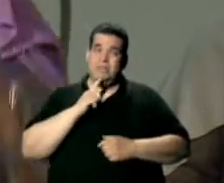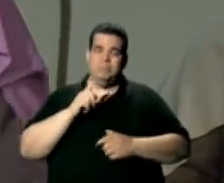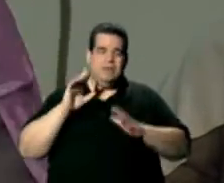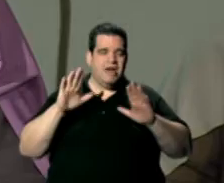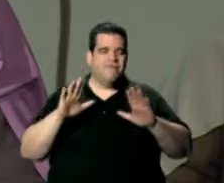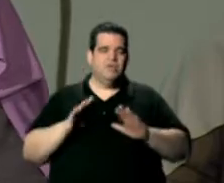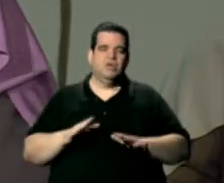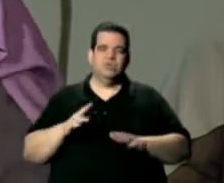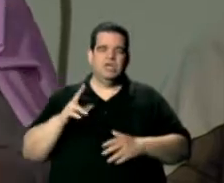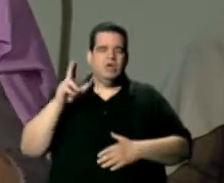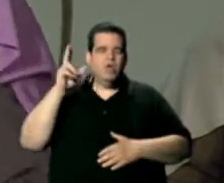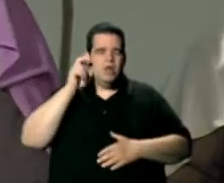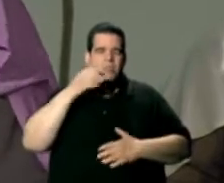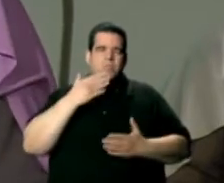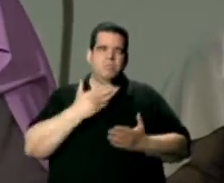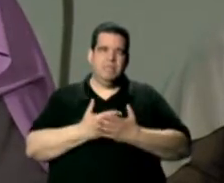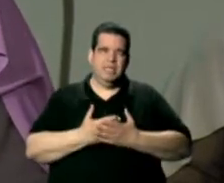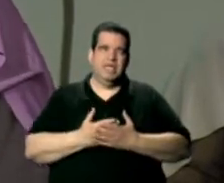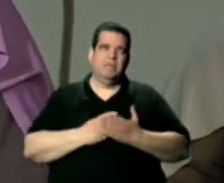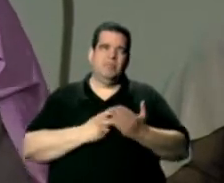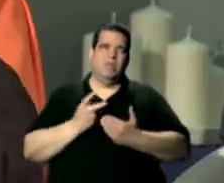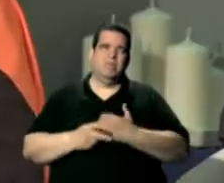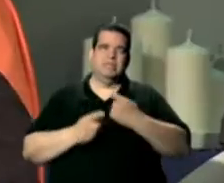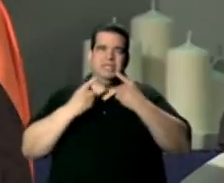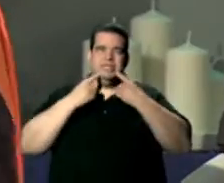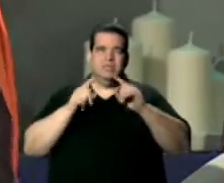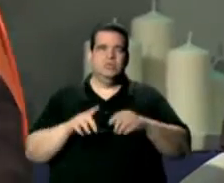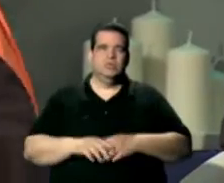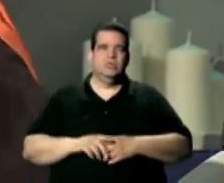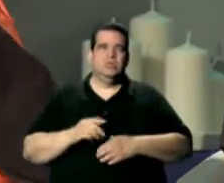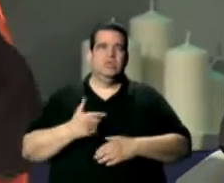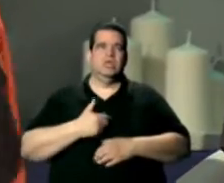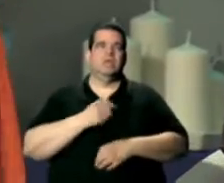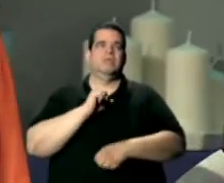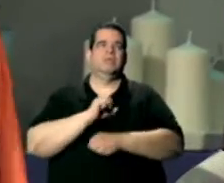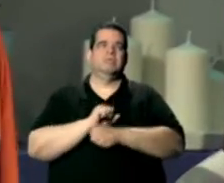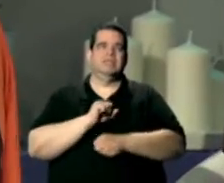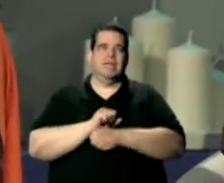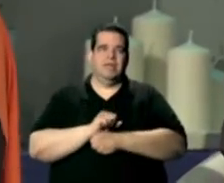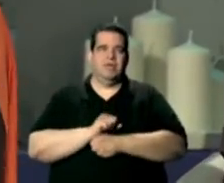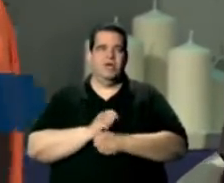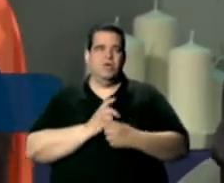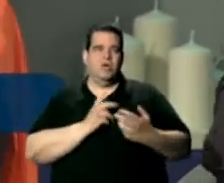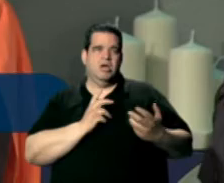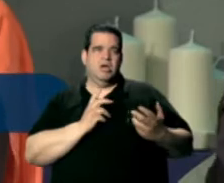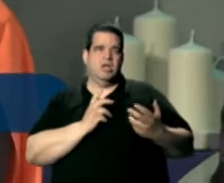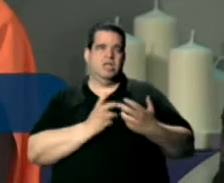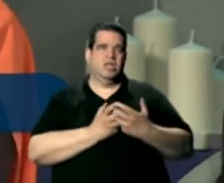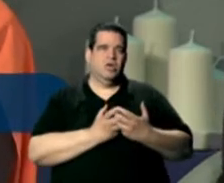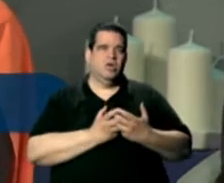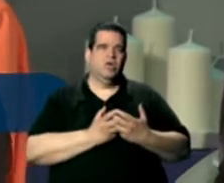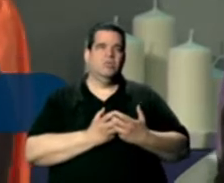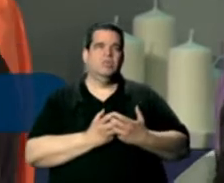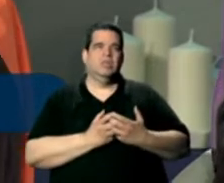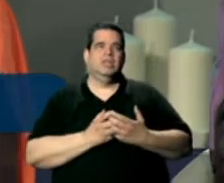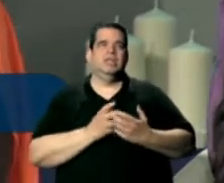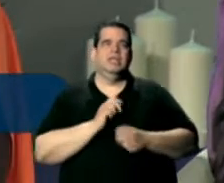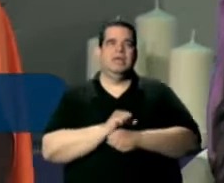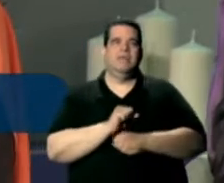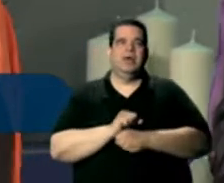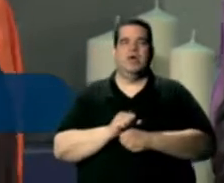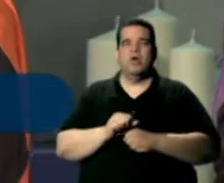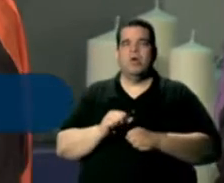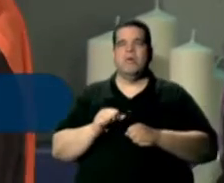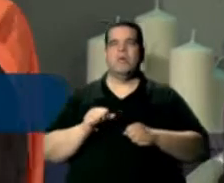hacen escucharnos bien y que el programa sea todo un éxito. Y mi labor es complementar esa labor mágica que ellos hacen con los efectos